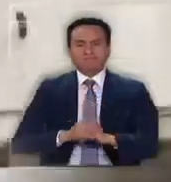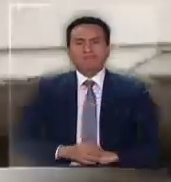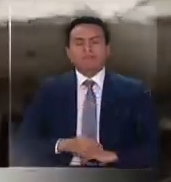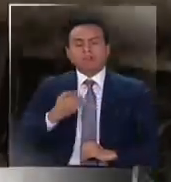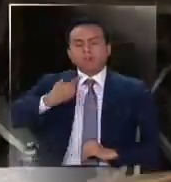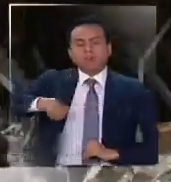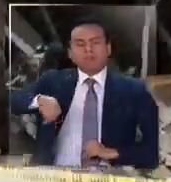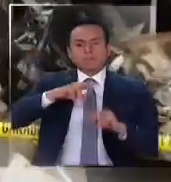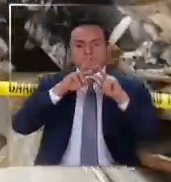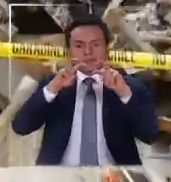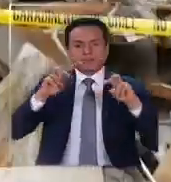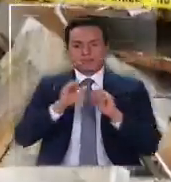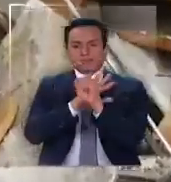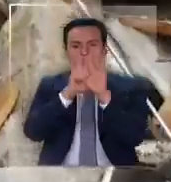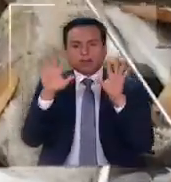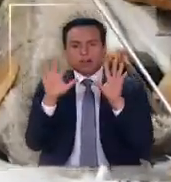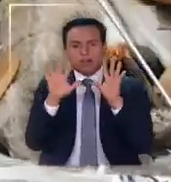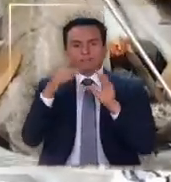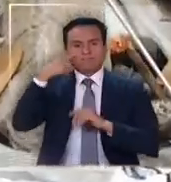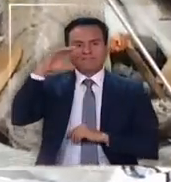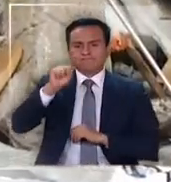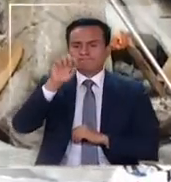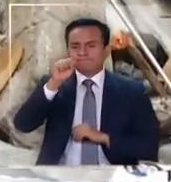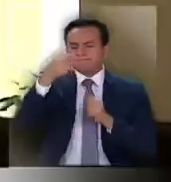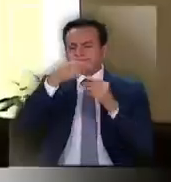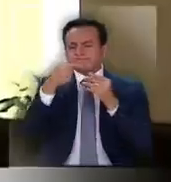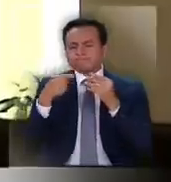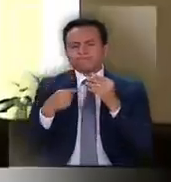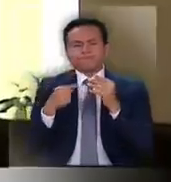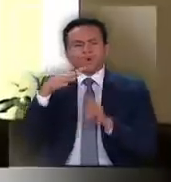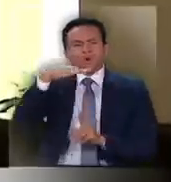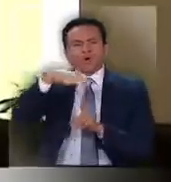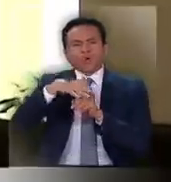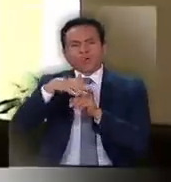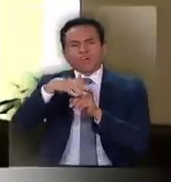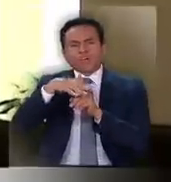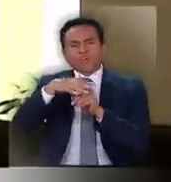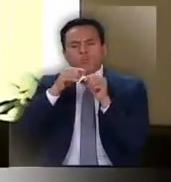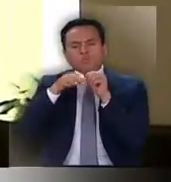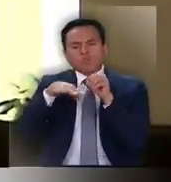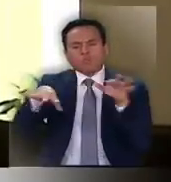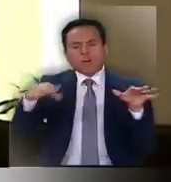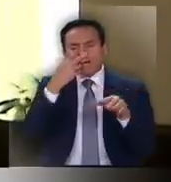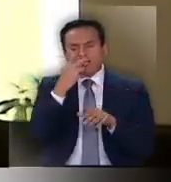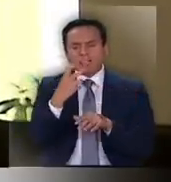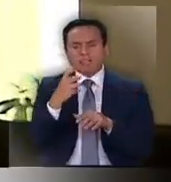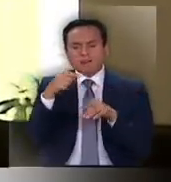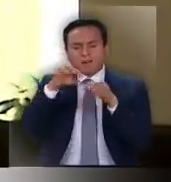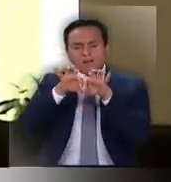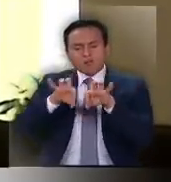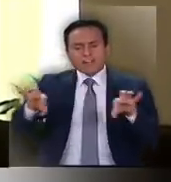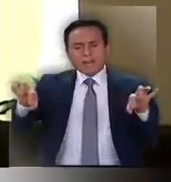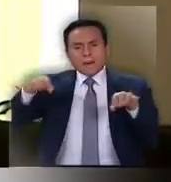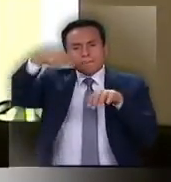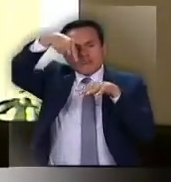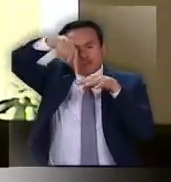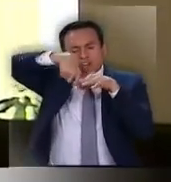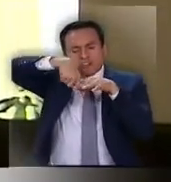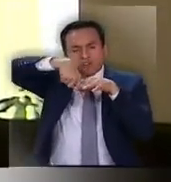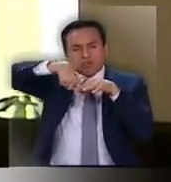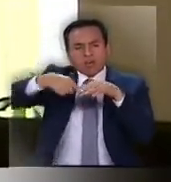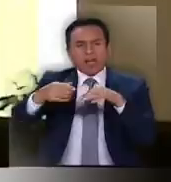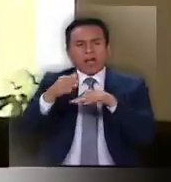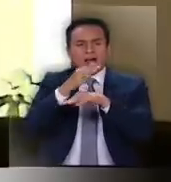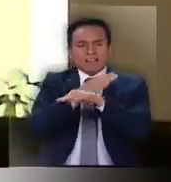nuestra investigación es clara en identificar que el origen de la fuga es una perforación en una tubería que está